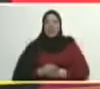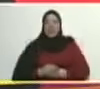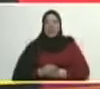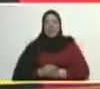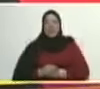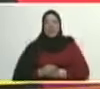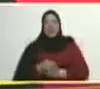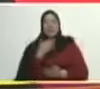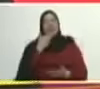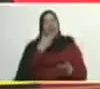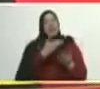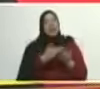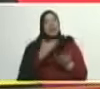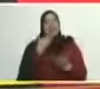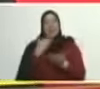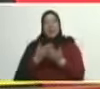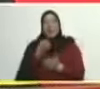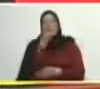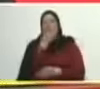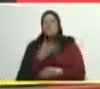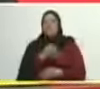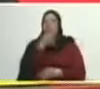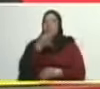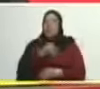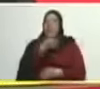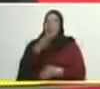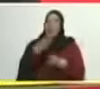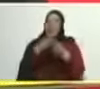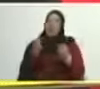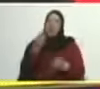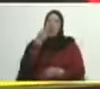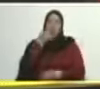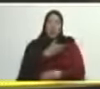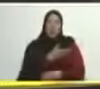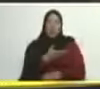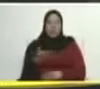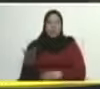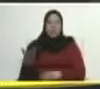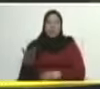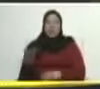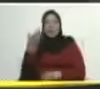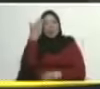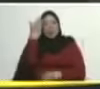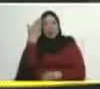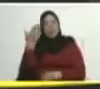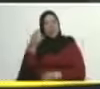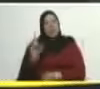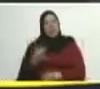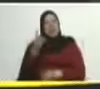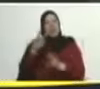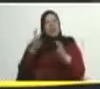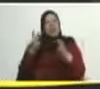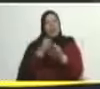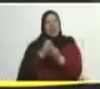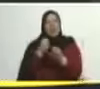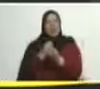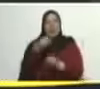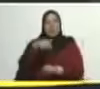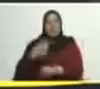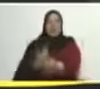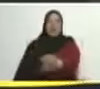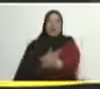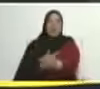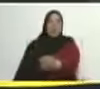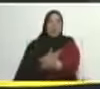Muchísimas gracias. Muy buenas tardes a todas, a todos. Saludar en primer término al hermano Nicolás